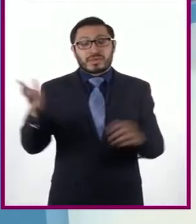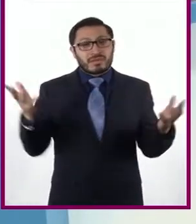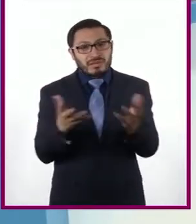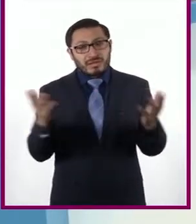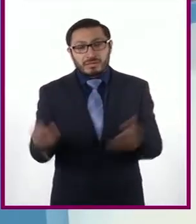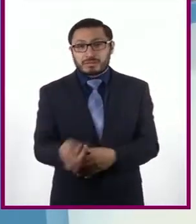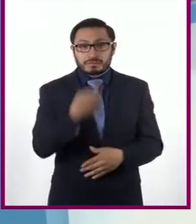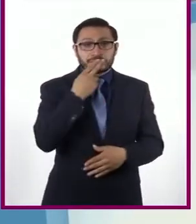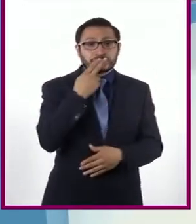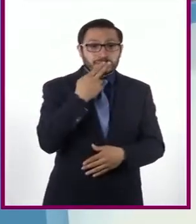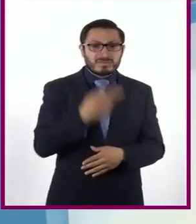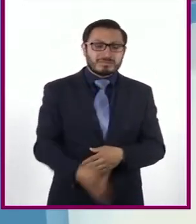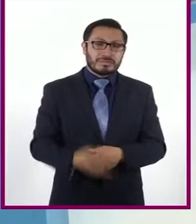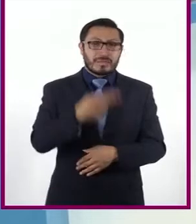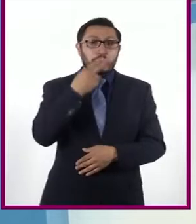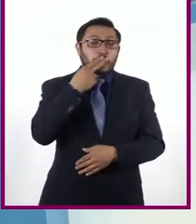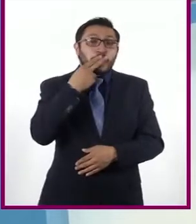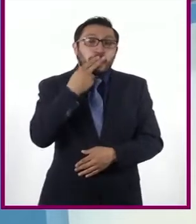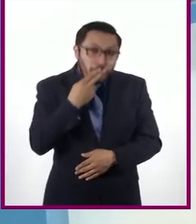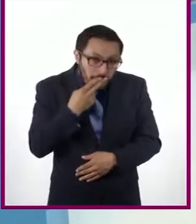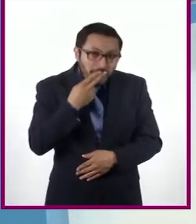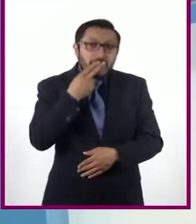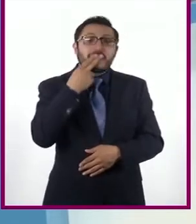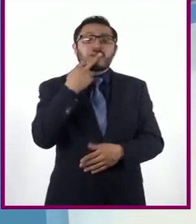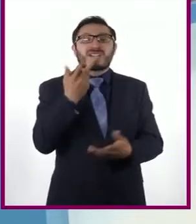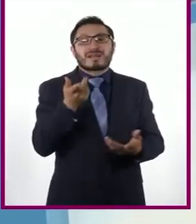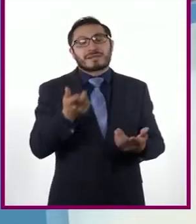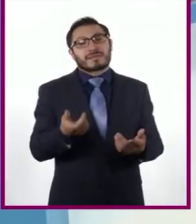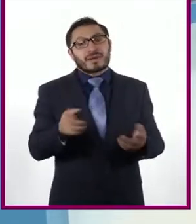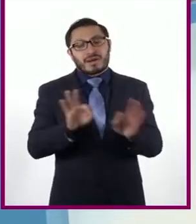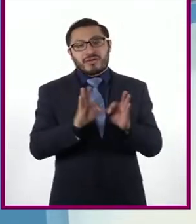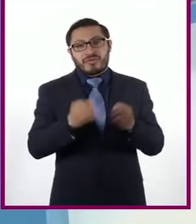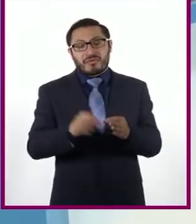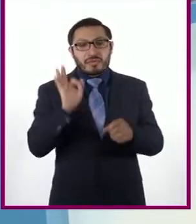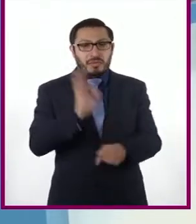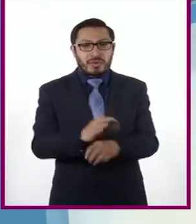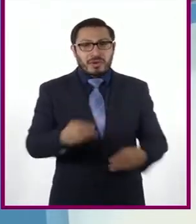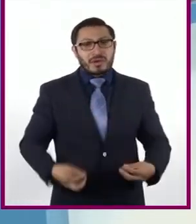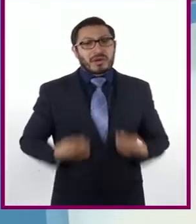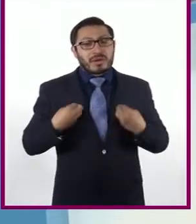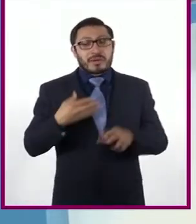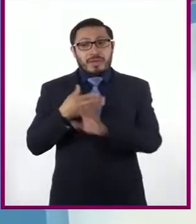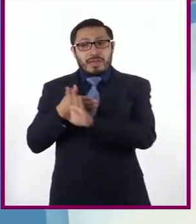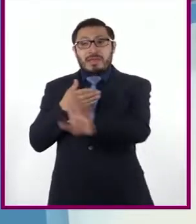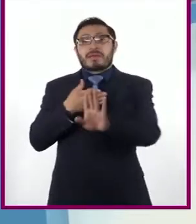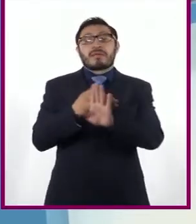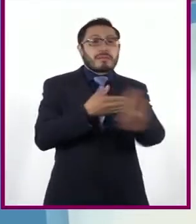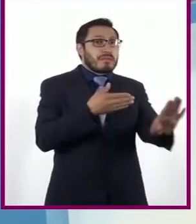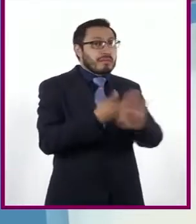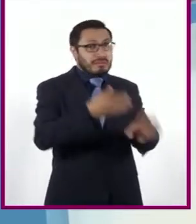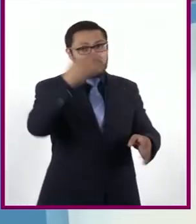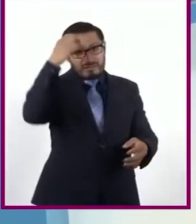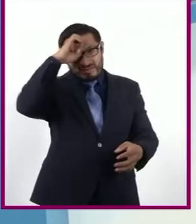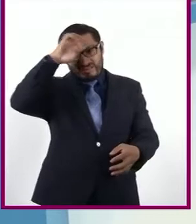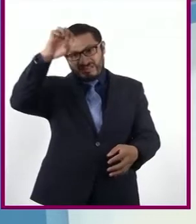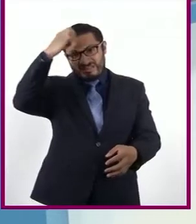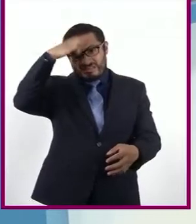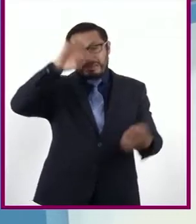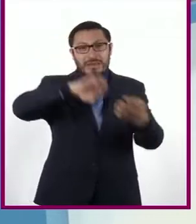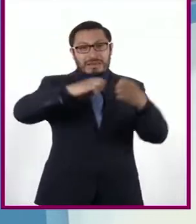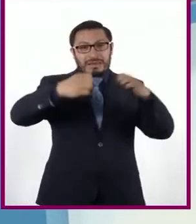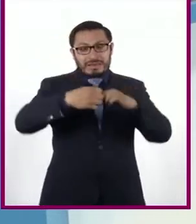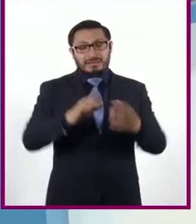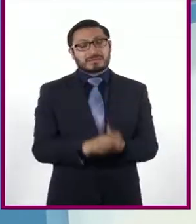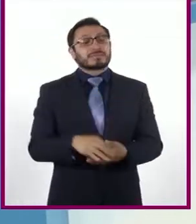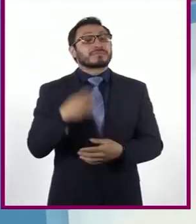uso, que no le sirva de instrumento para proteger su vida contra sus enemigos. De aquí se sigue que,